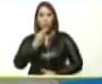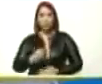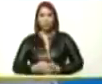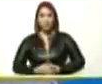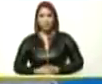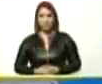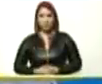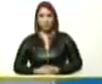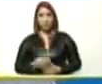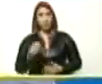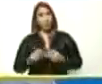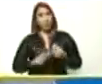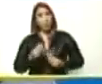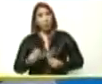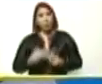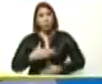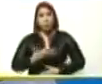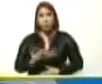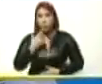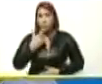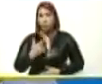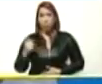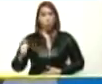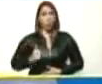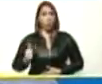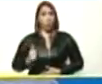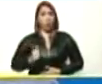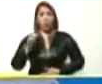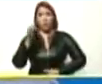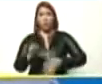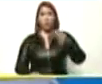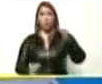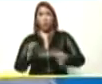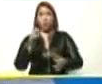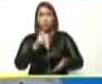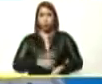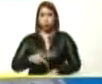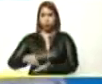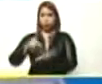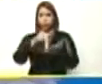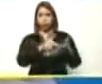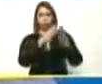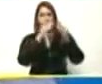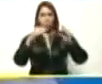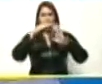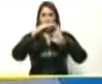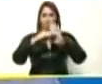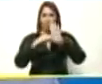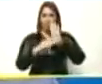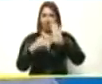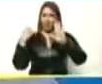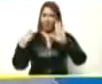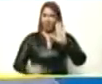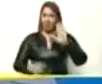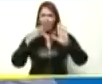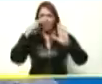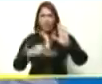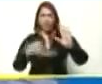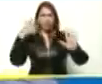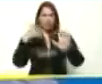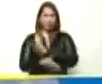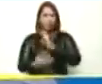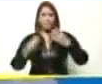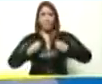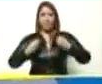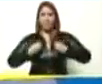o como podría decir, cualquiera de los abogados, presentes, para todos los efectos, que tengan que ver, con la